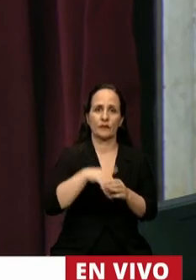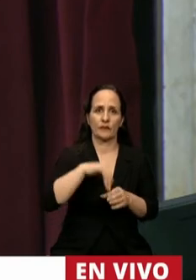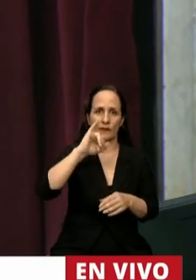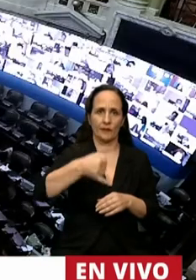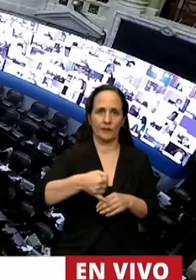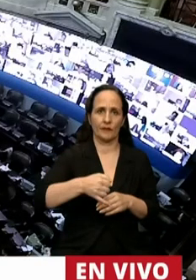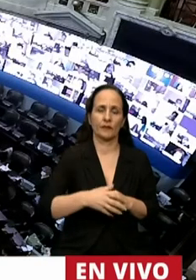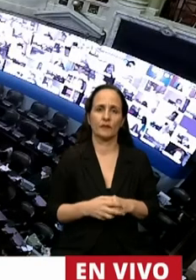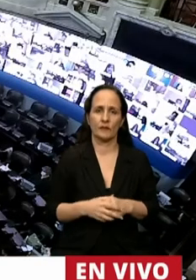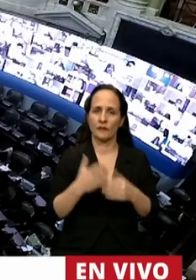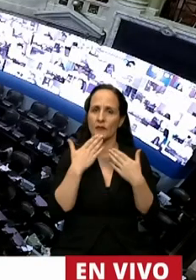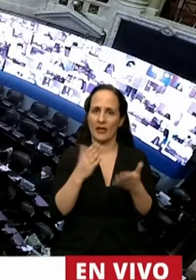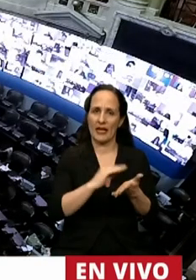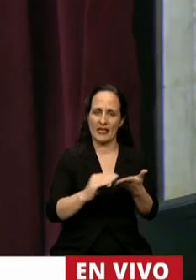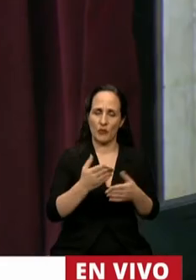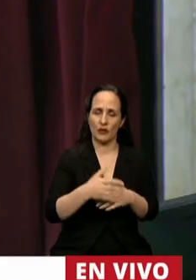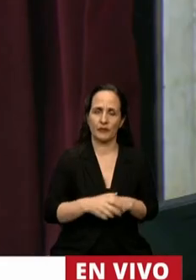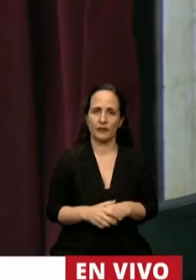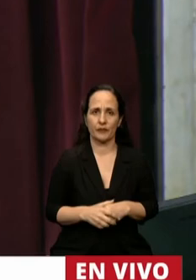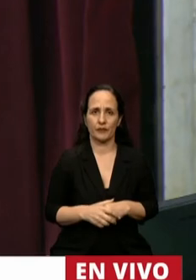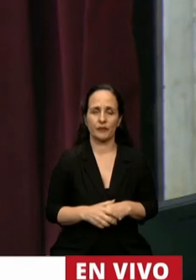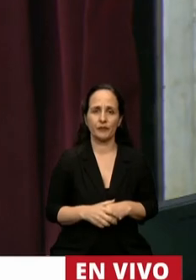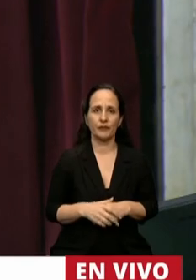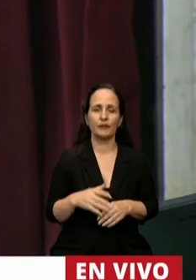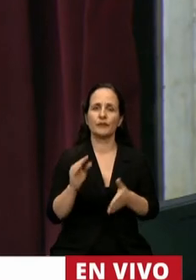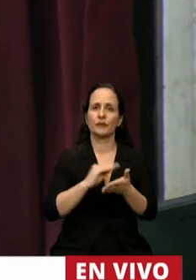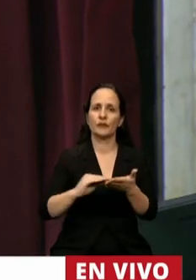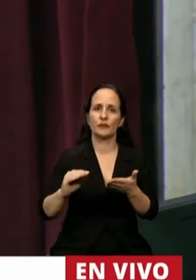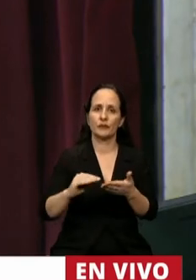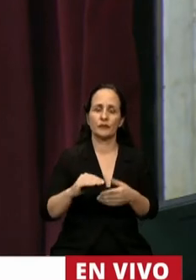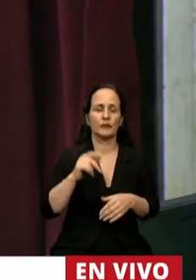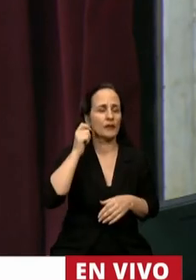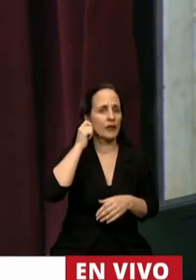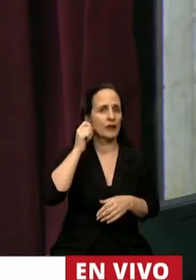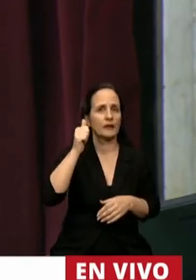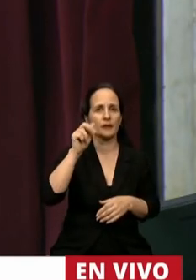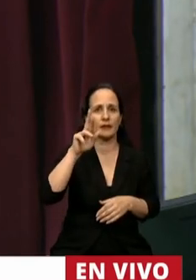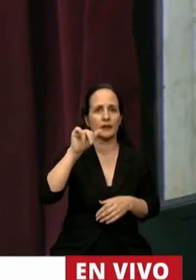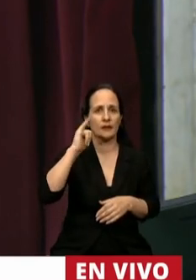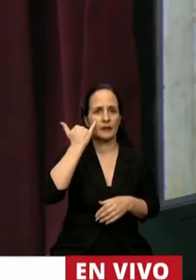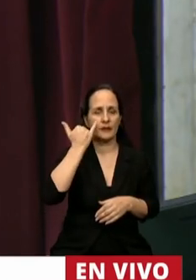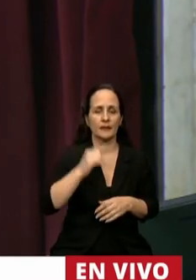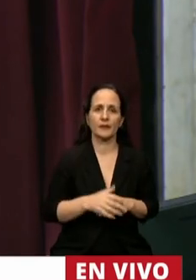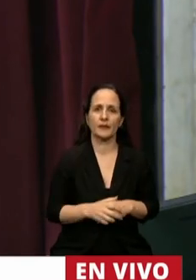Afirmativo, presidente. Gracias, diputado. Diputado Martín Berongaray.